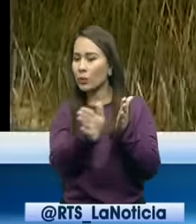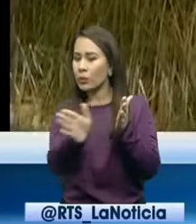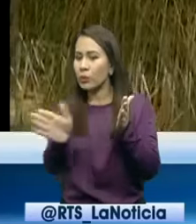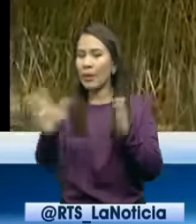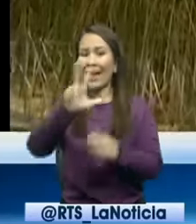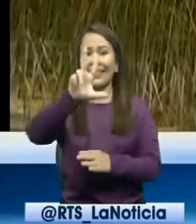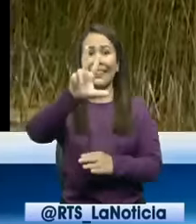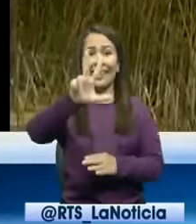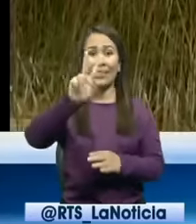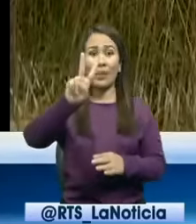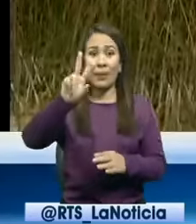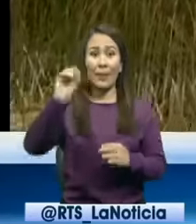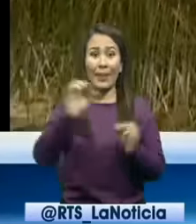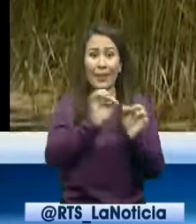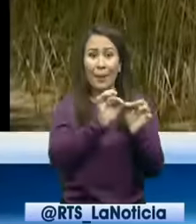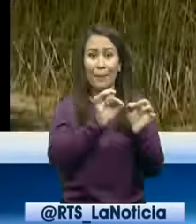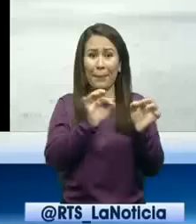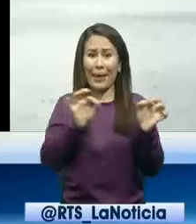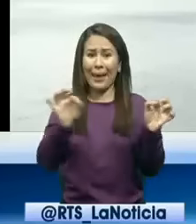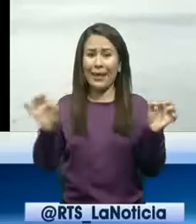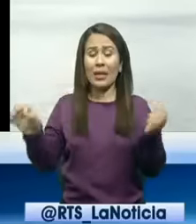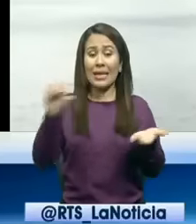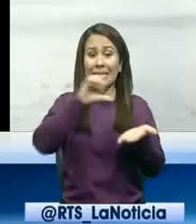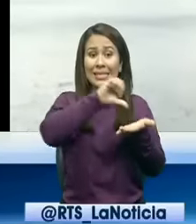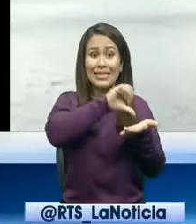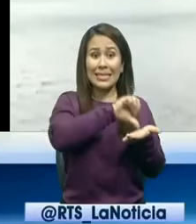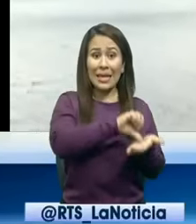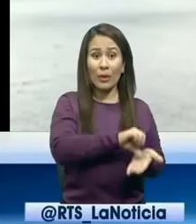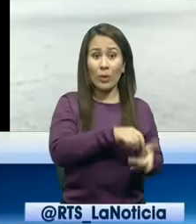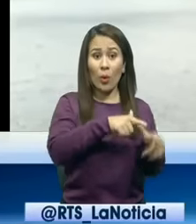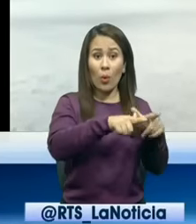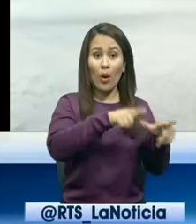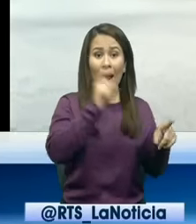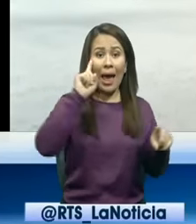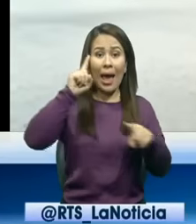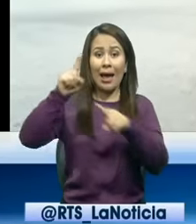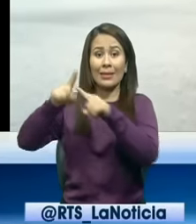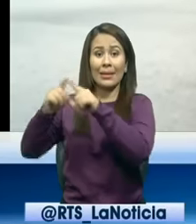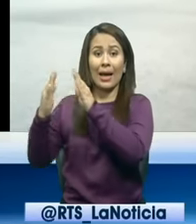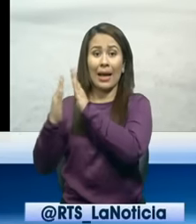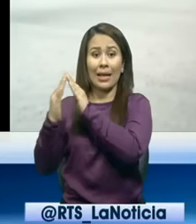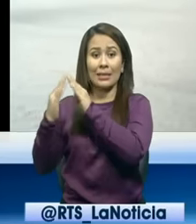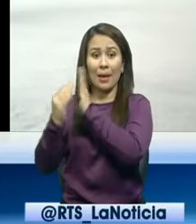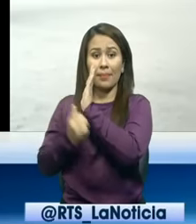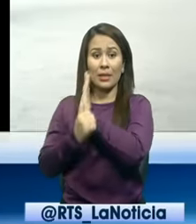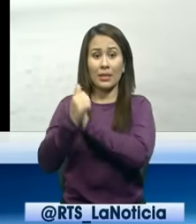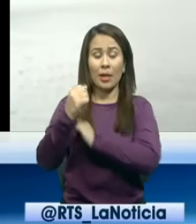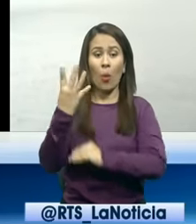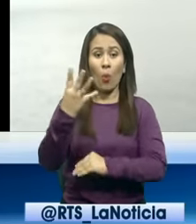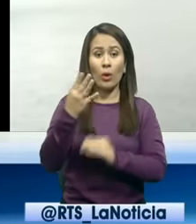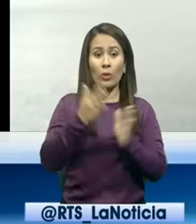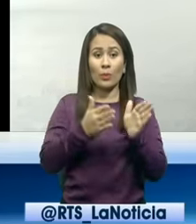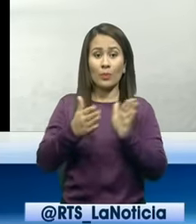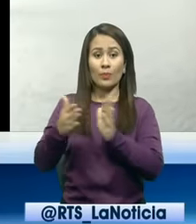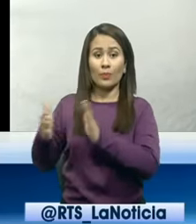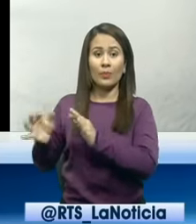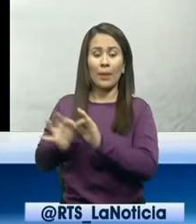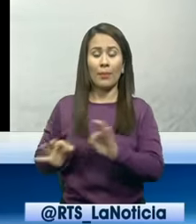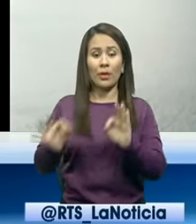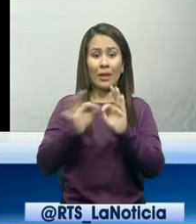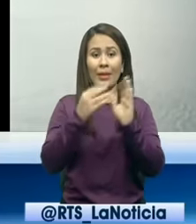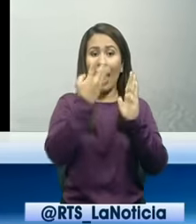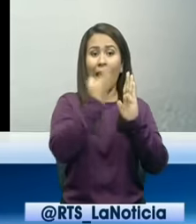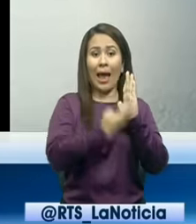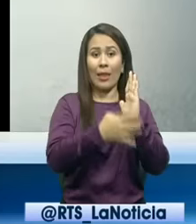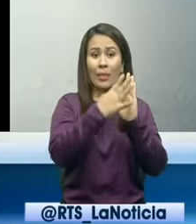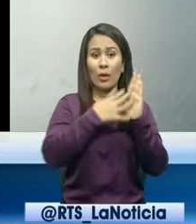de 320 metros que van desde el Centro de Interpretación hasta la Casa Ministerial y topa cuatro puntos importantes: calendario